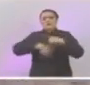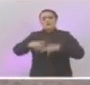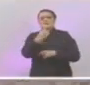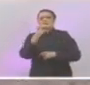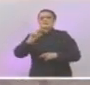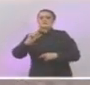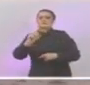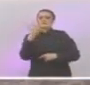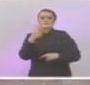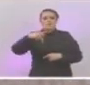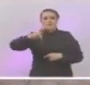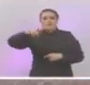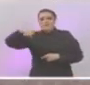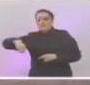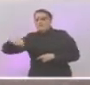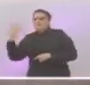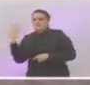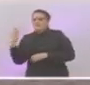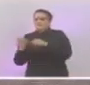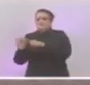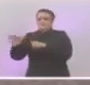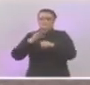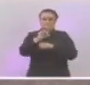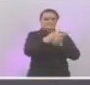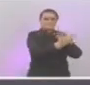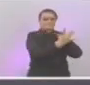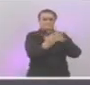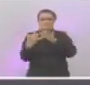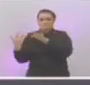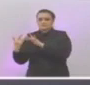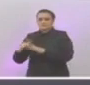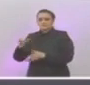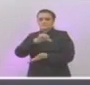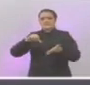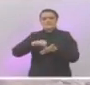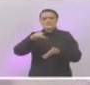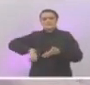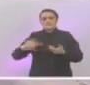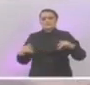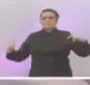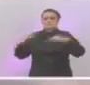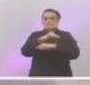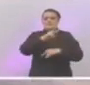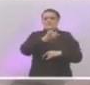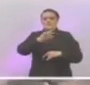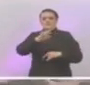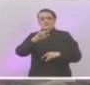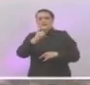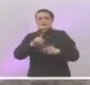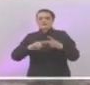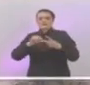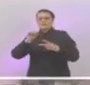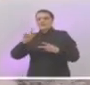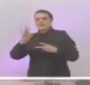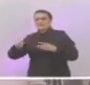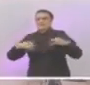185 kilómetros que conecta 5 municipios de toda la zona metropolitana, el libramiento de Villa de Reyes San Felipe,